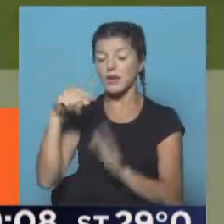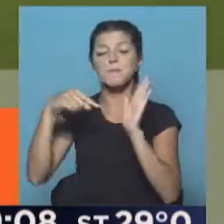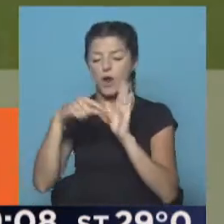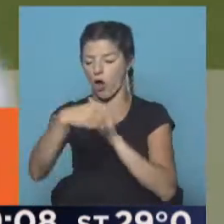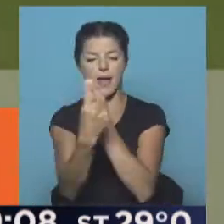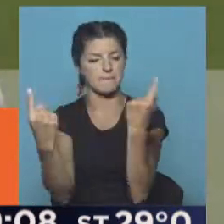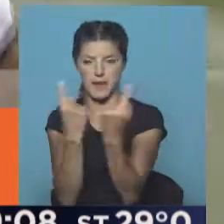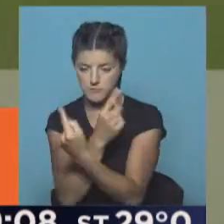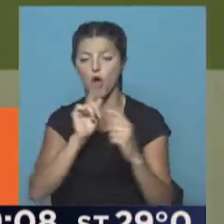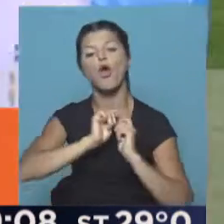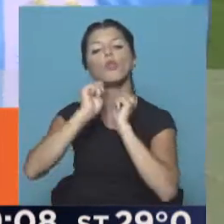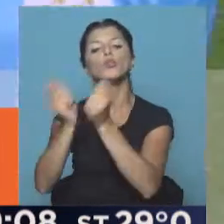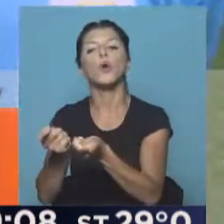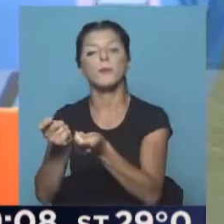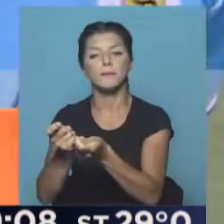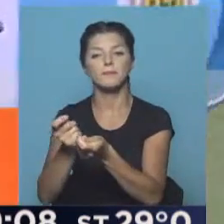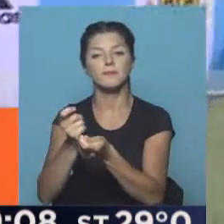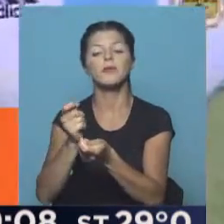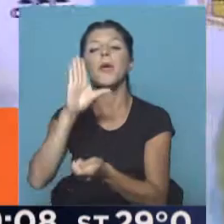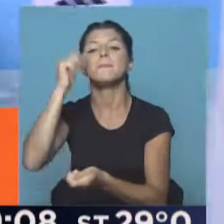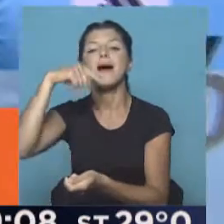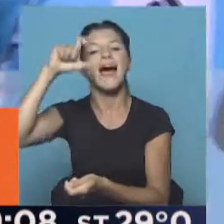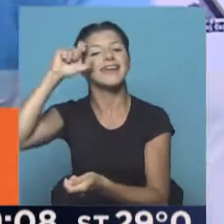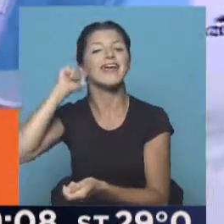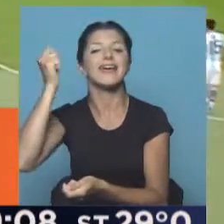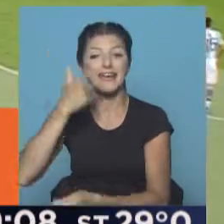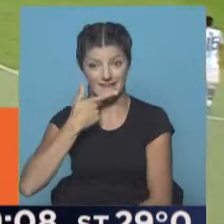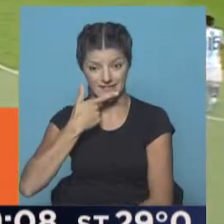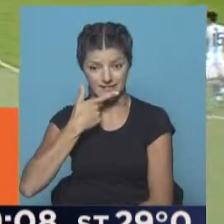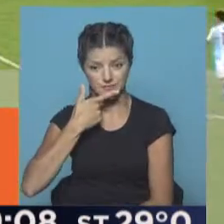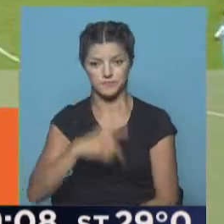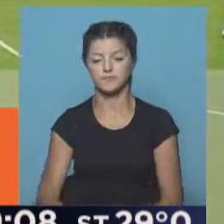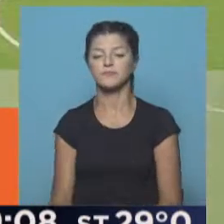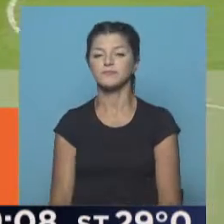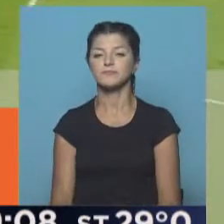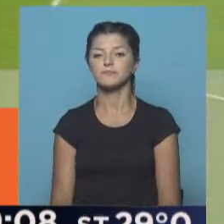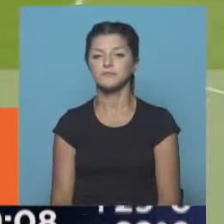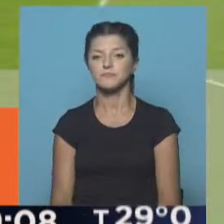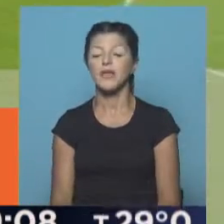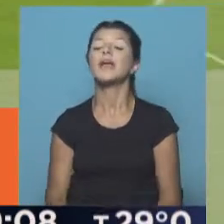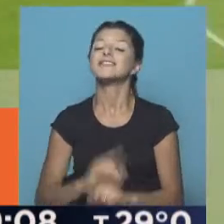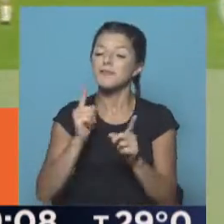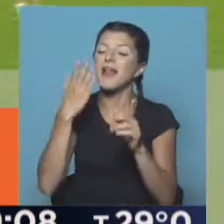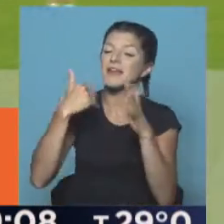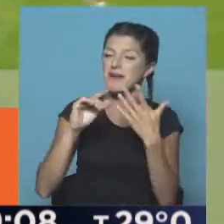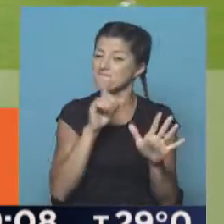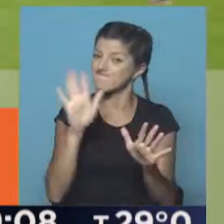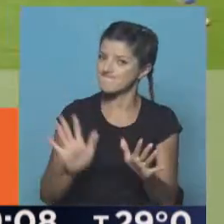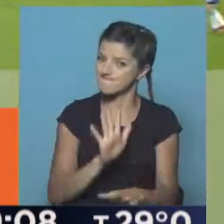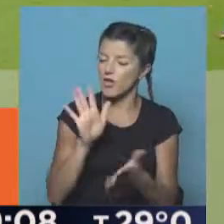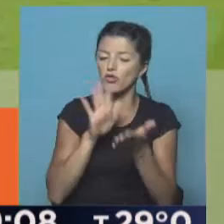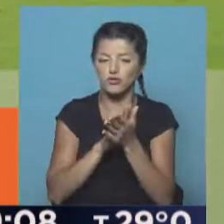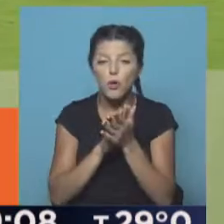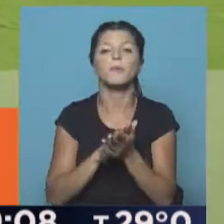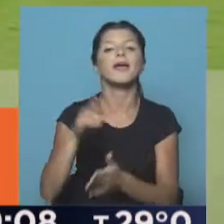reemplazado. Su lugar lo va a ocupar Ever Banega en la mitad de la cancha y probablemente el cambio que hace más ruido, la salida de